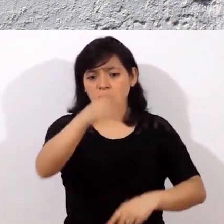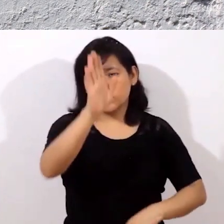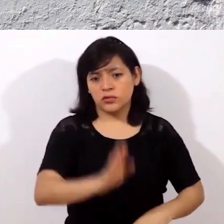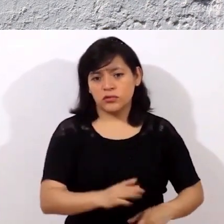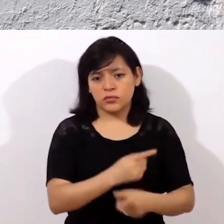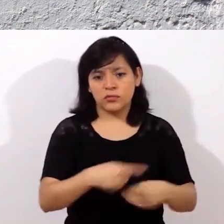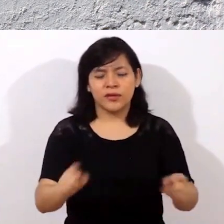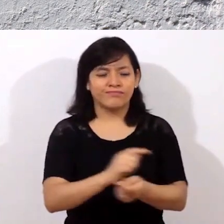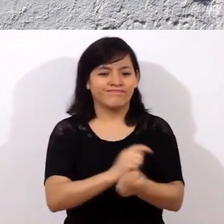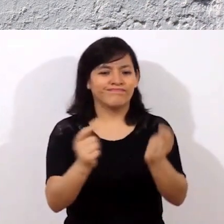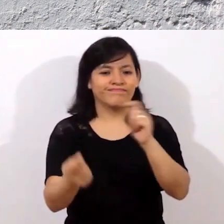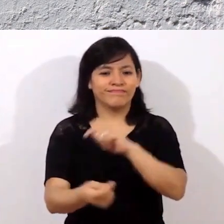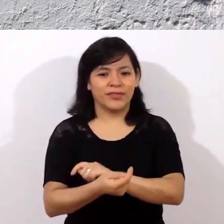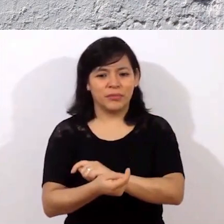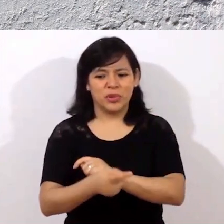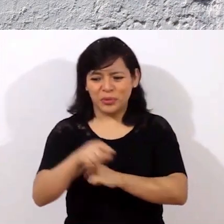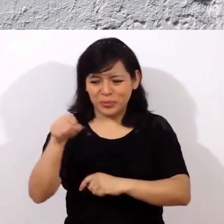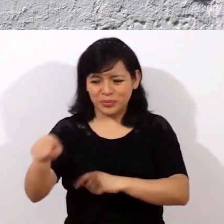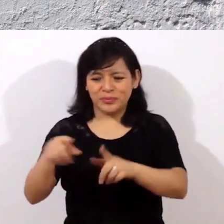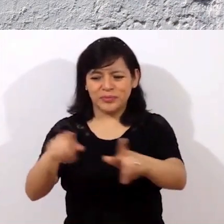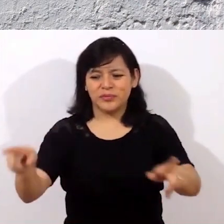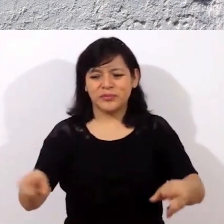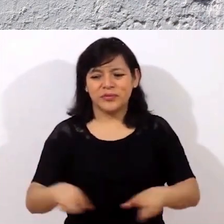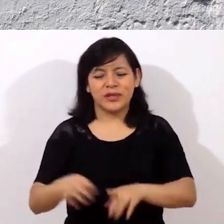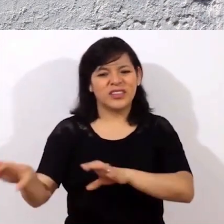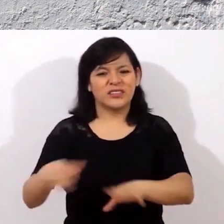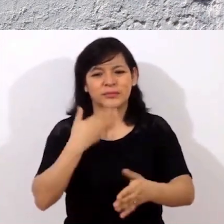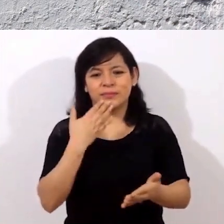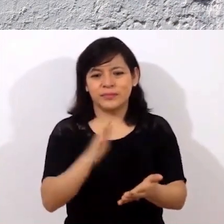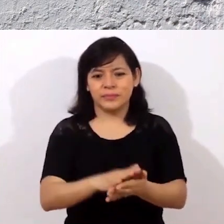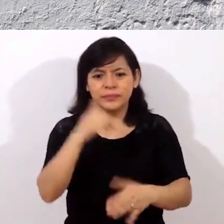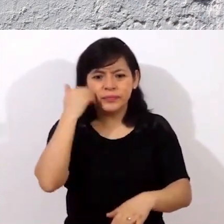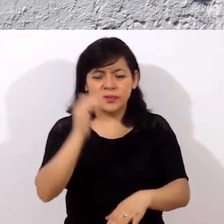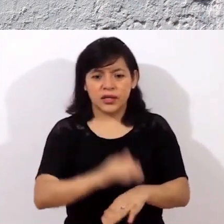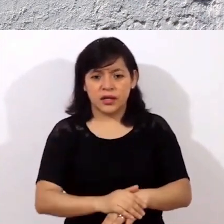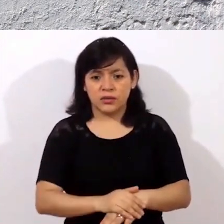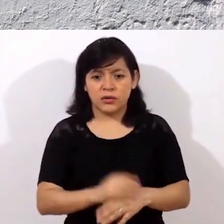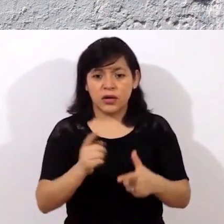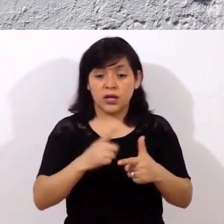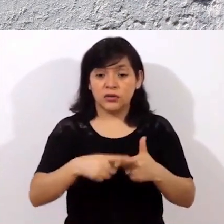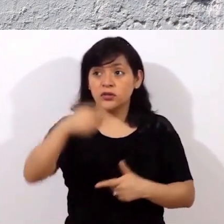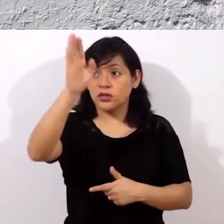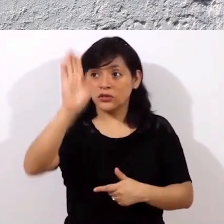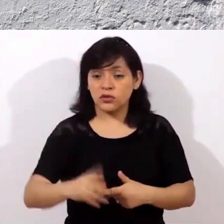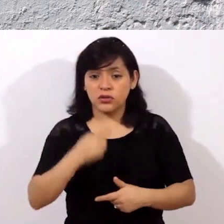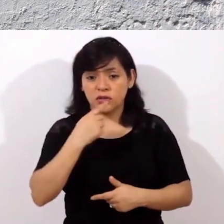Y Dios dice, no vayan a Gilgal, porque solo tiene eso, de nombre, nada más.